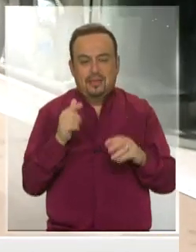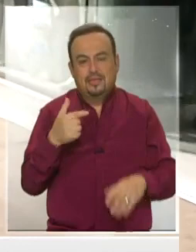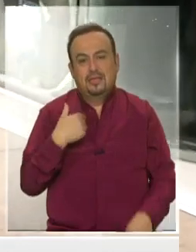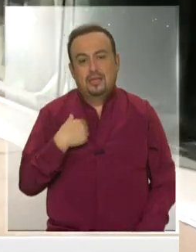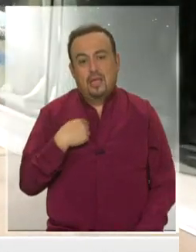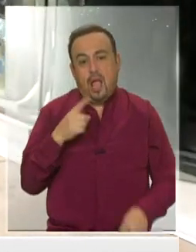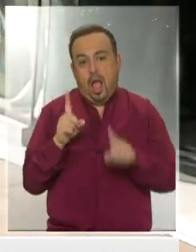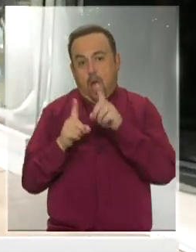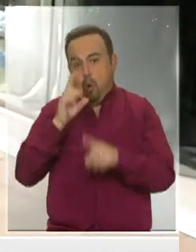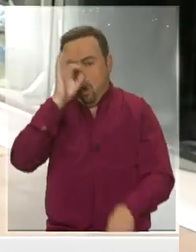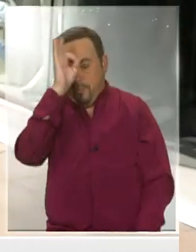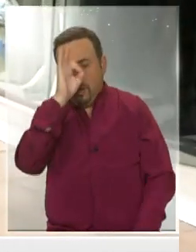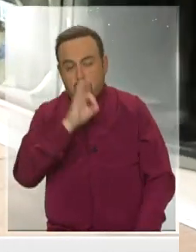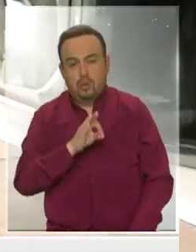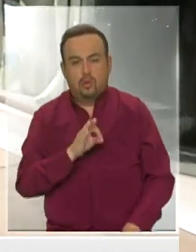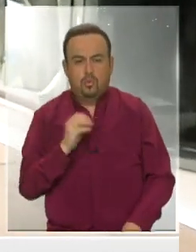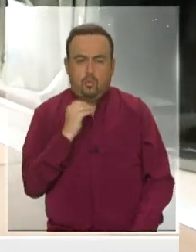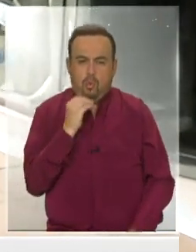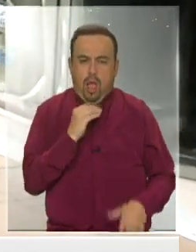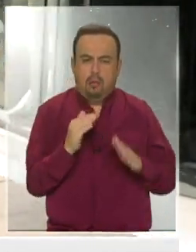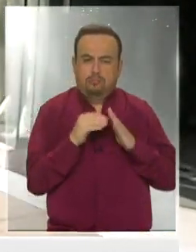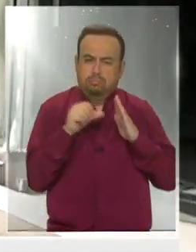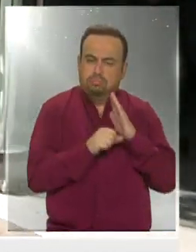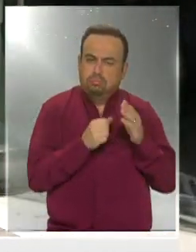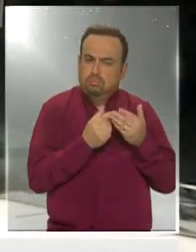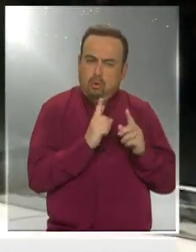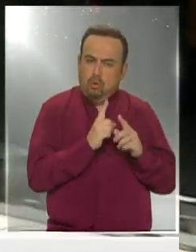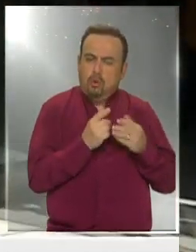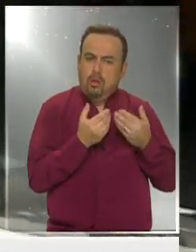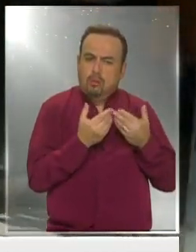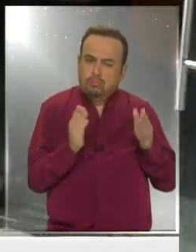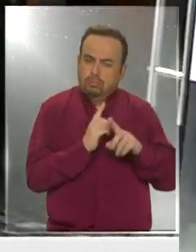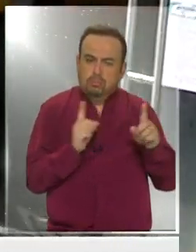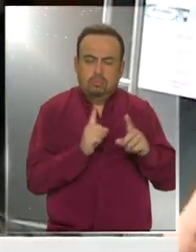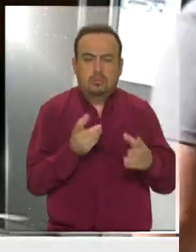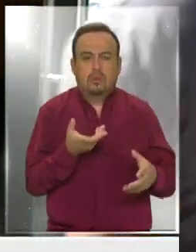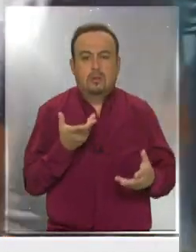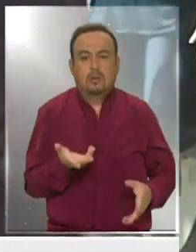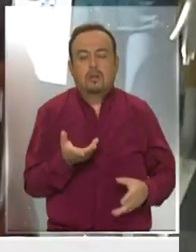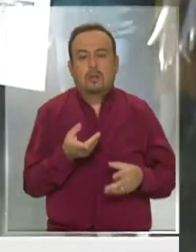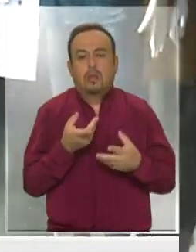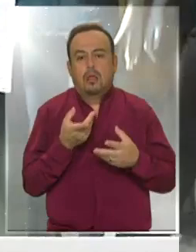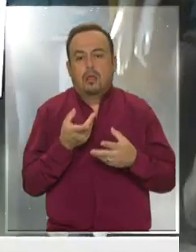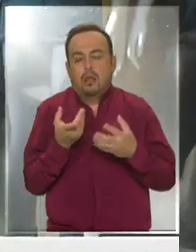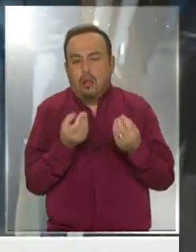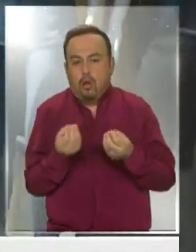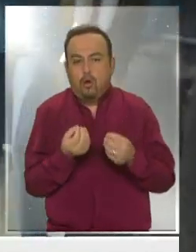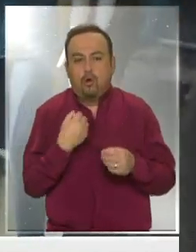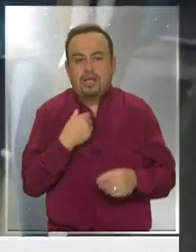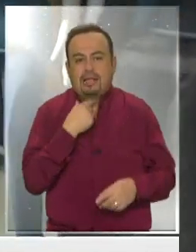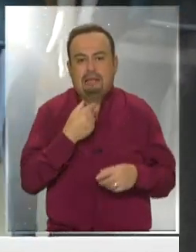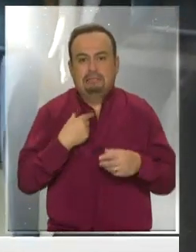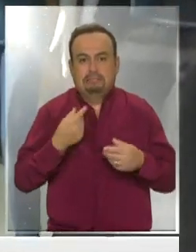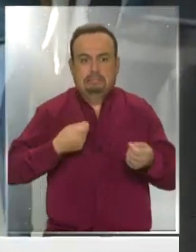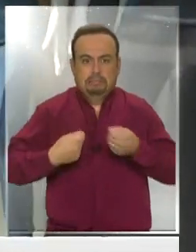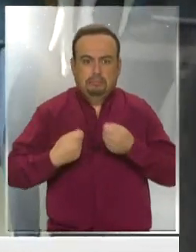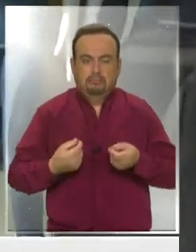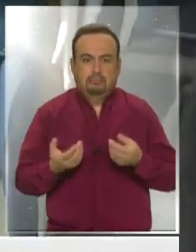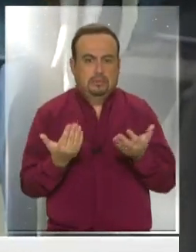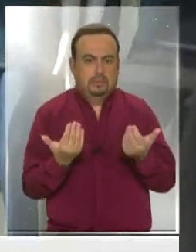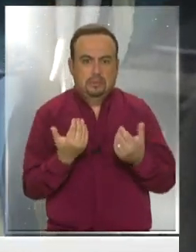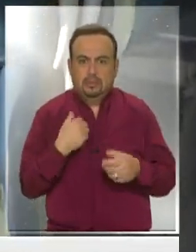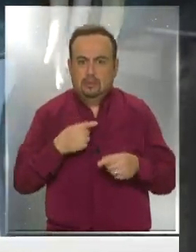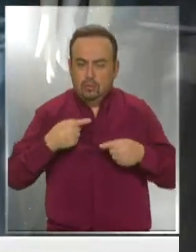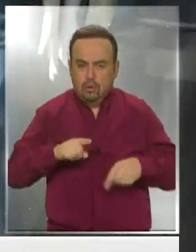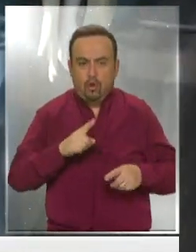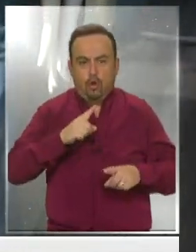apresurado, pero también la alegría de los locatarios, por supuesto, que hace mucho tiempo esperaban poder volver a atender y ya el día